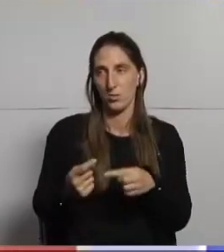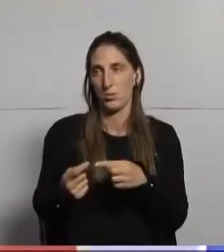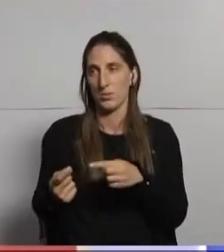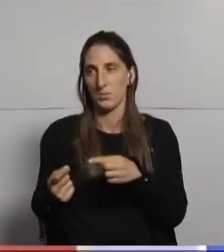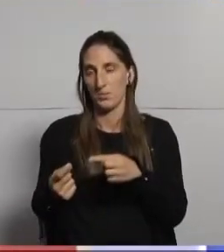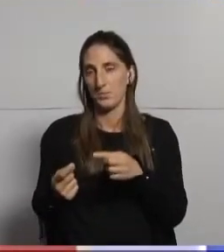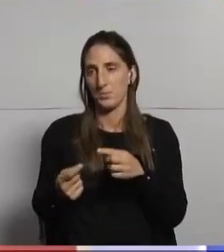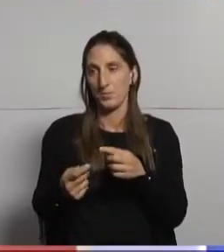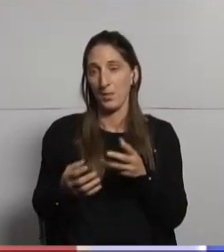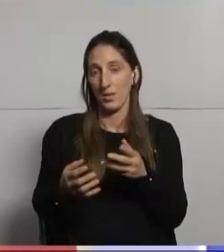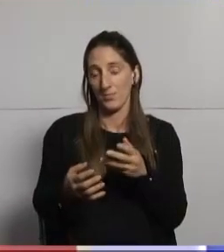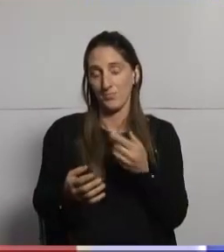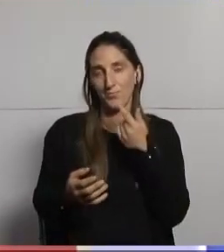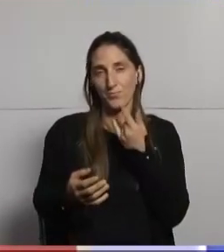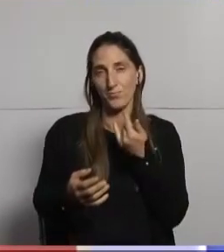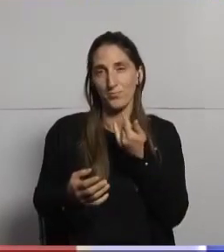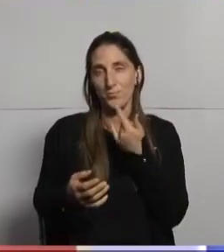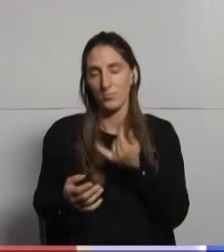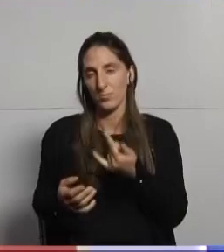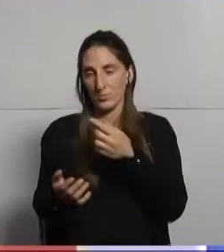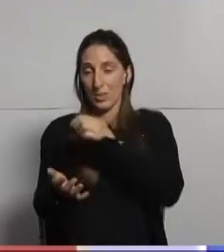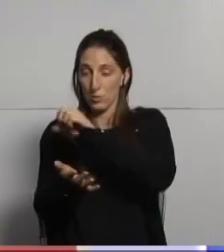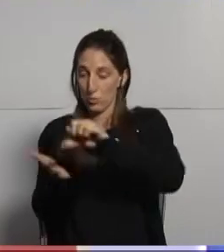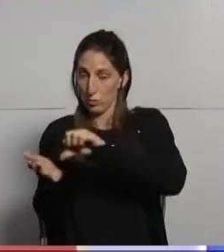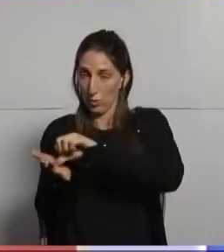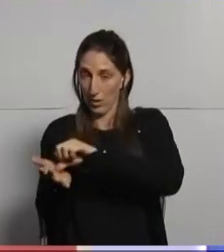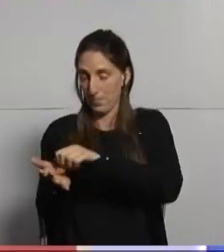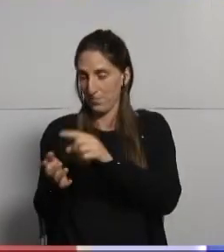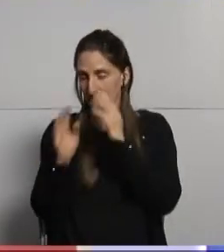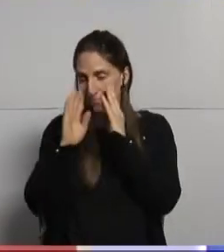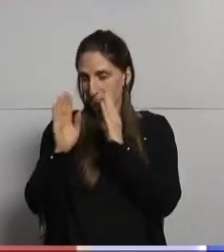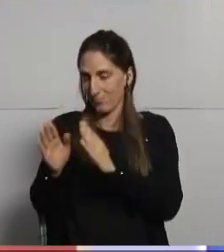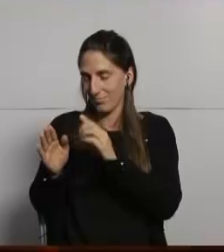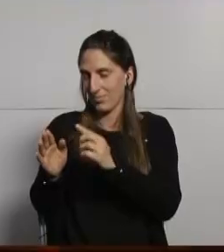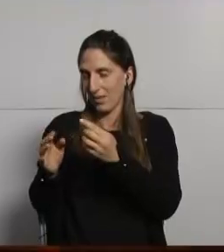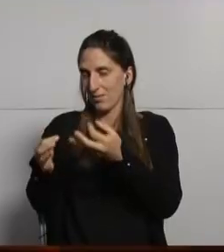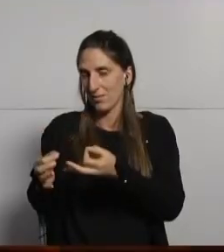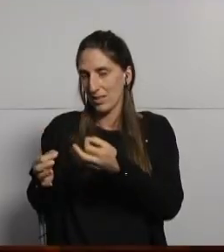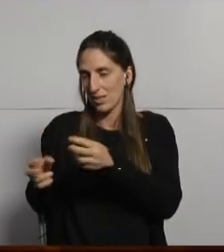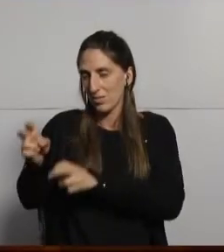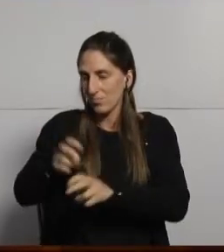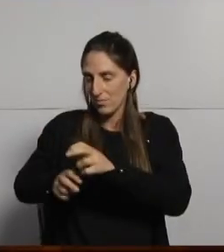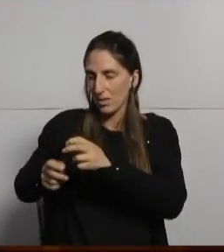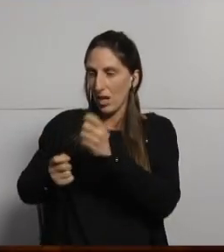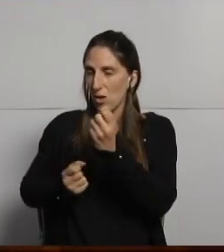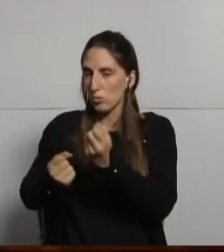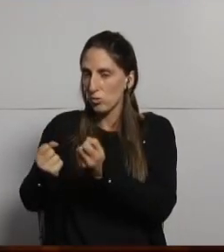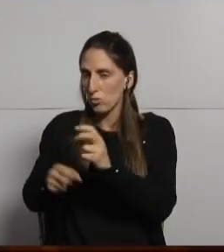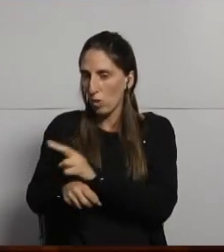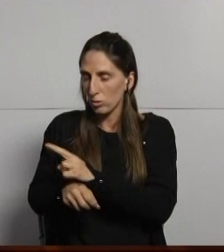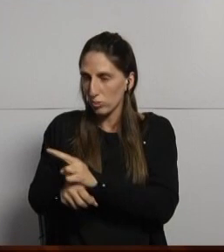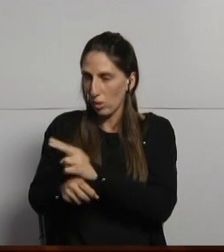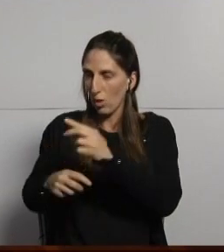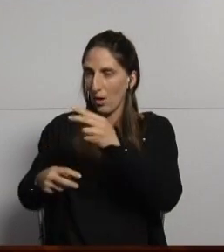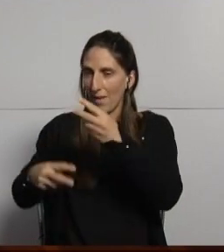otra. Y a la hora de valorar una ciudad, un aspecto bien importante es cómo esa ciudad gestiona y maneja todas las